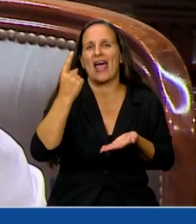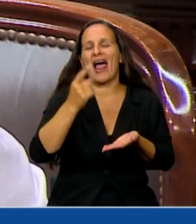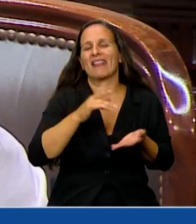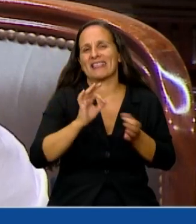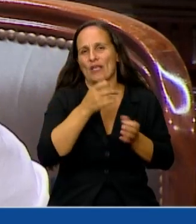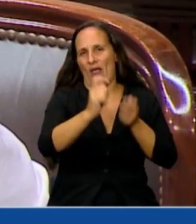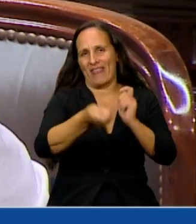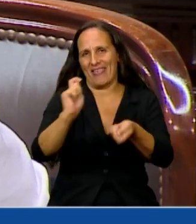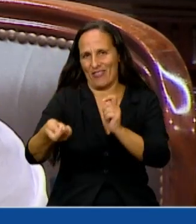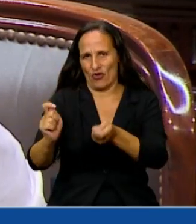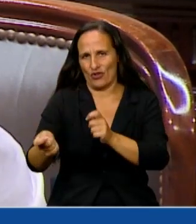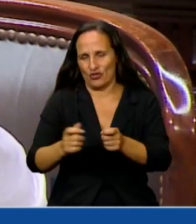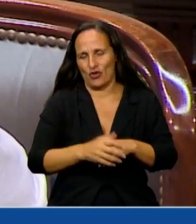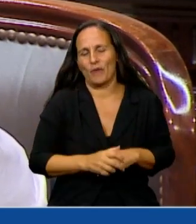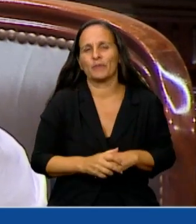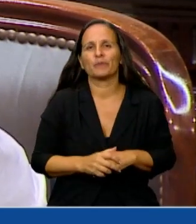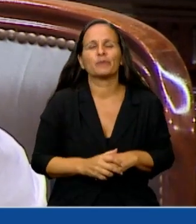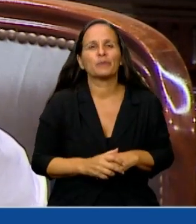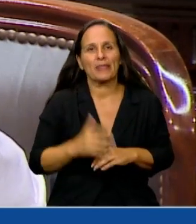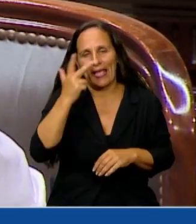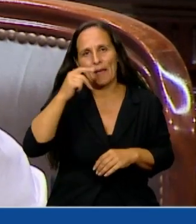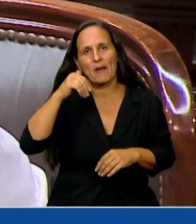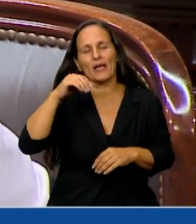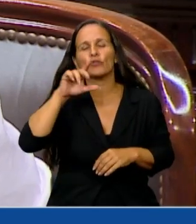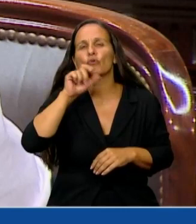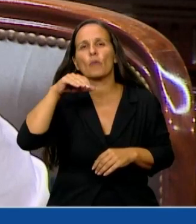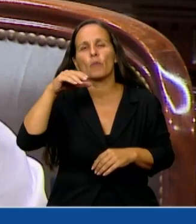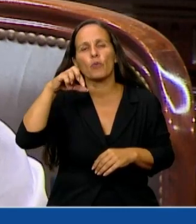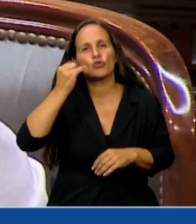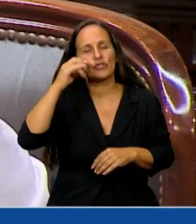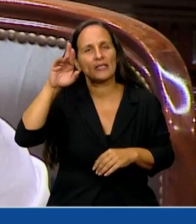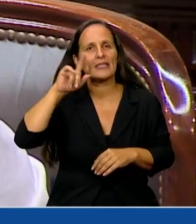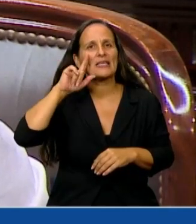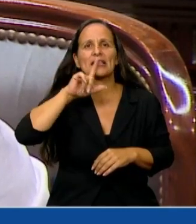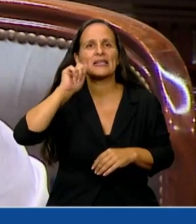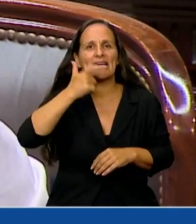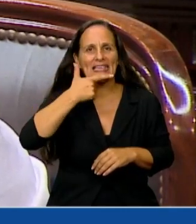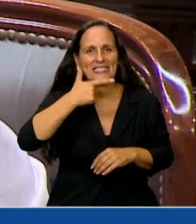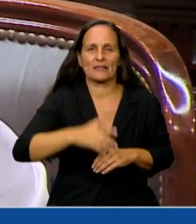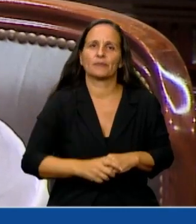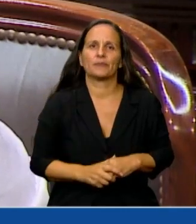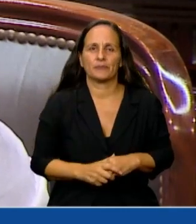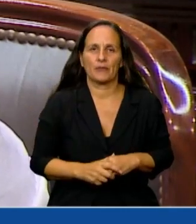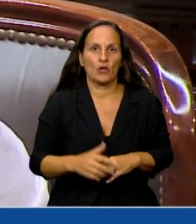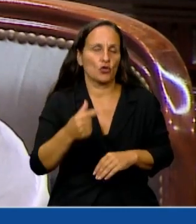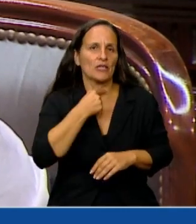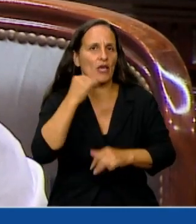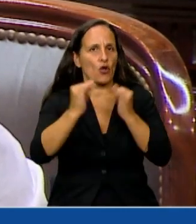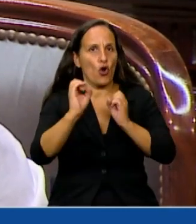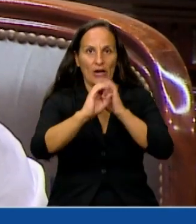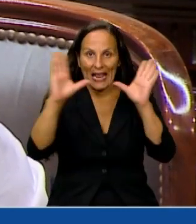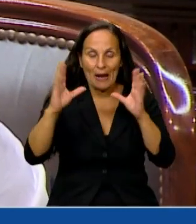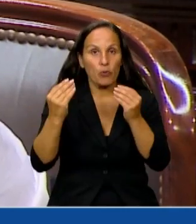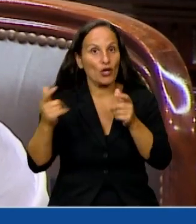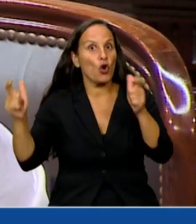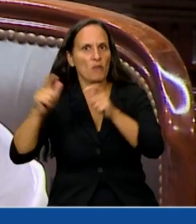de Células Hematopoyéticas. Por lo tanto, quiero dejar aclarado, porque si no parece que la Comisión de